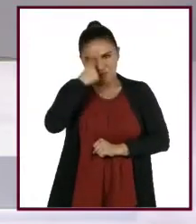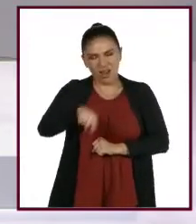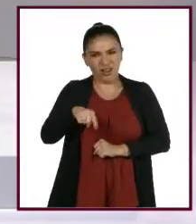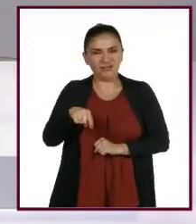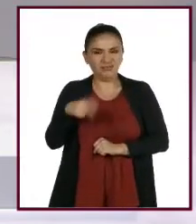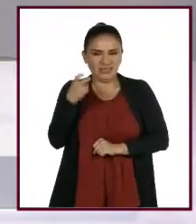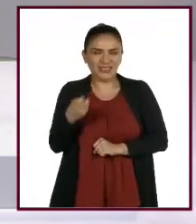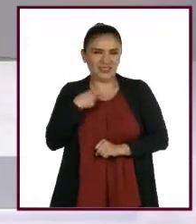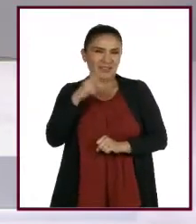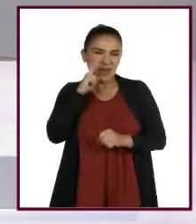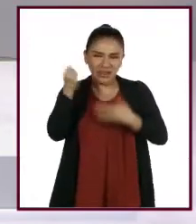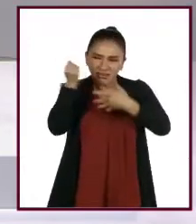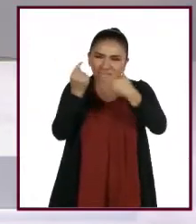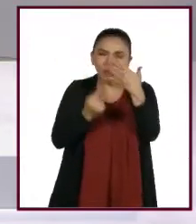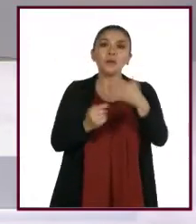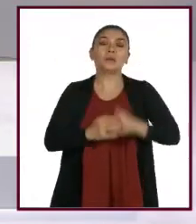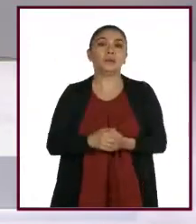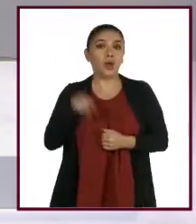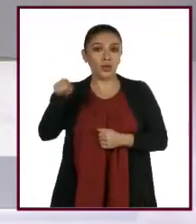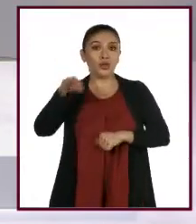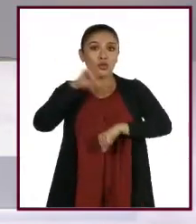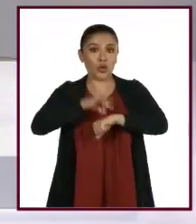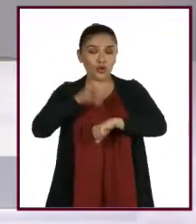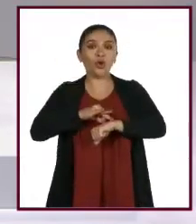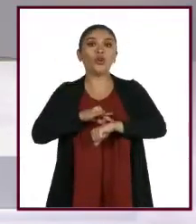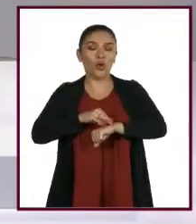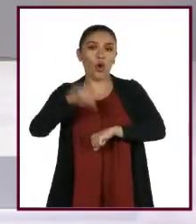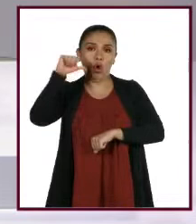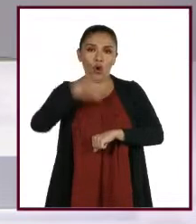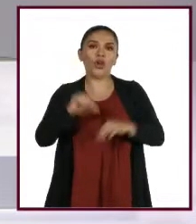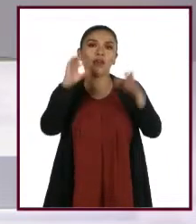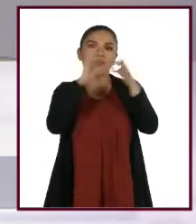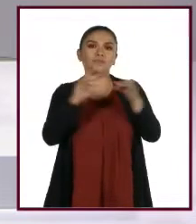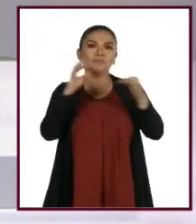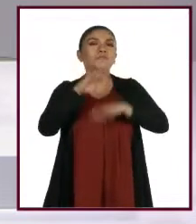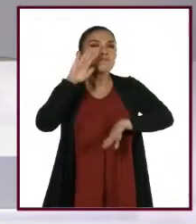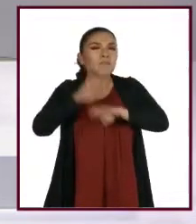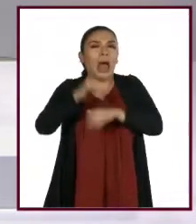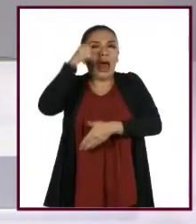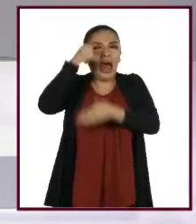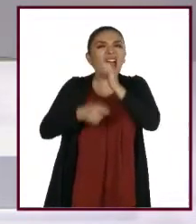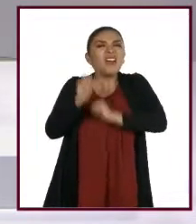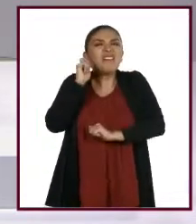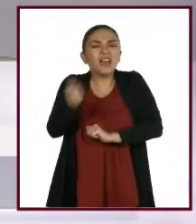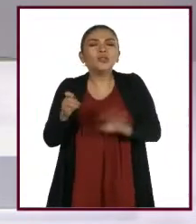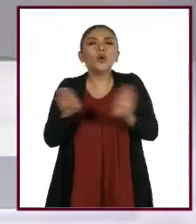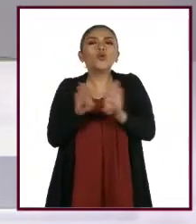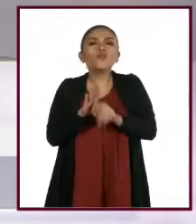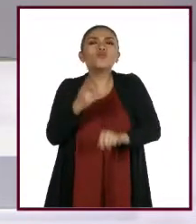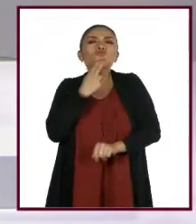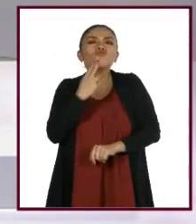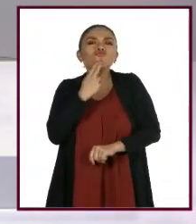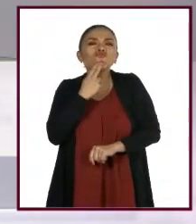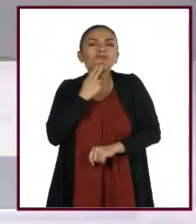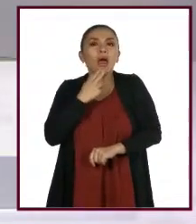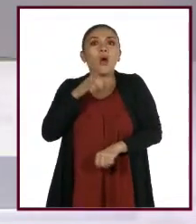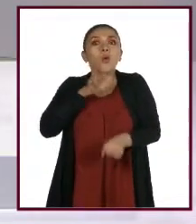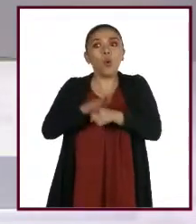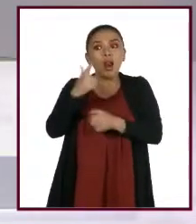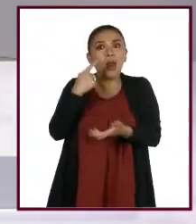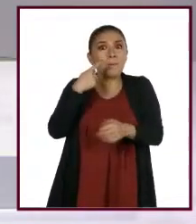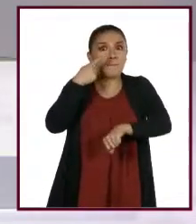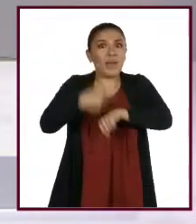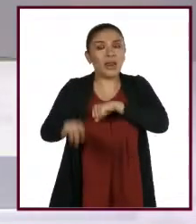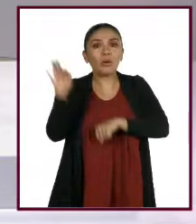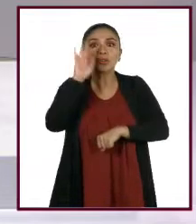en estas sesiones, el doctor Leonardo Arturo nos va a decir ahora más acerca de las formas de consumo y sobre todo los riesgos de abuso. Doctor,